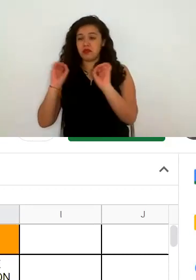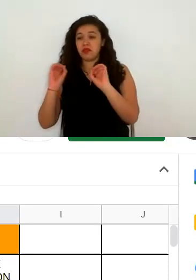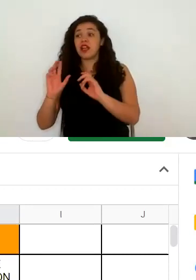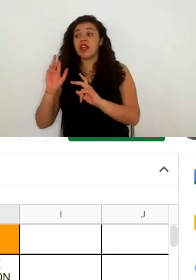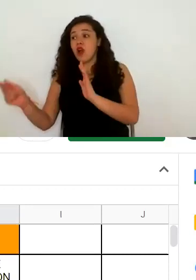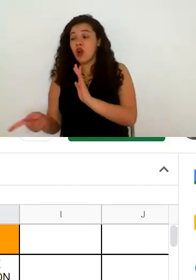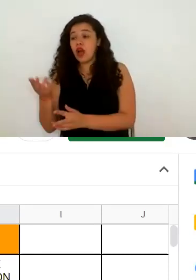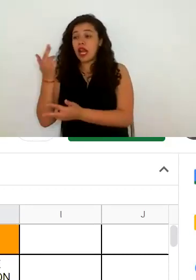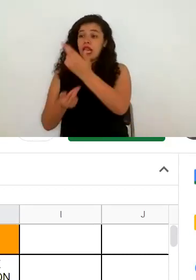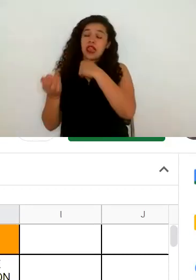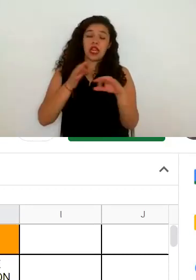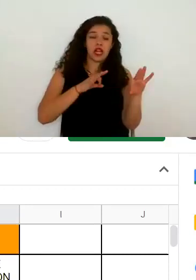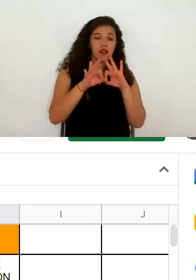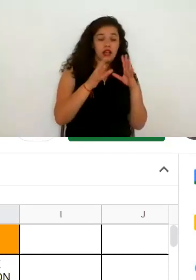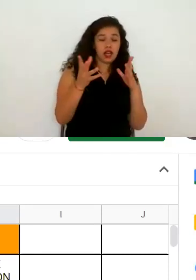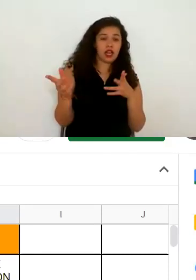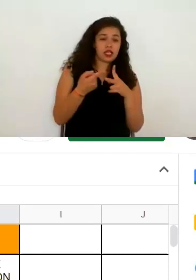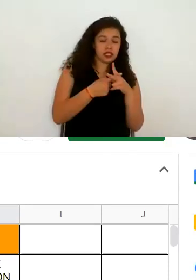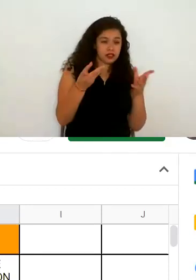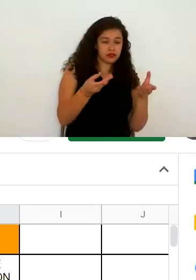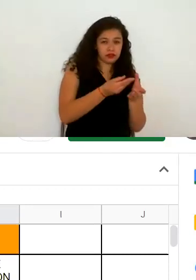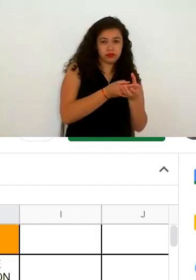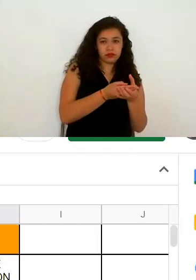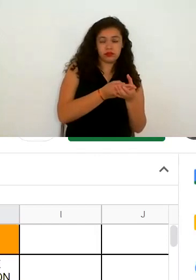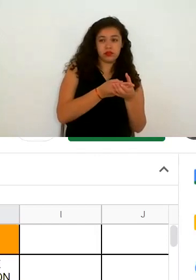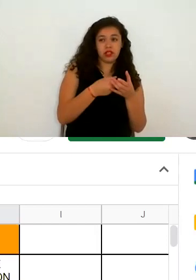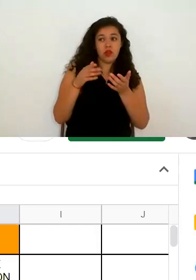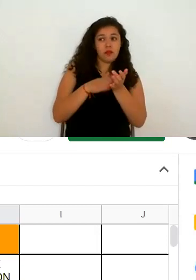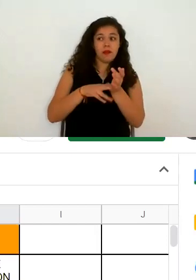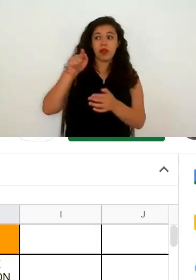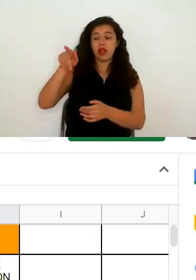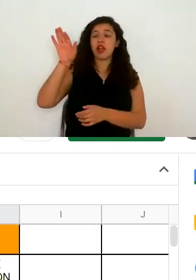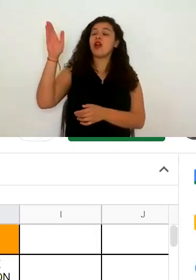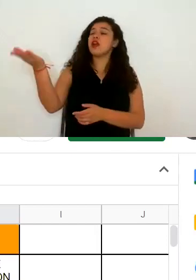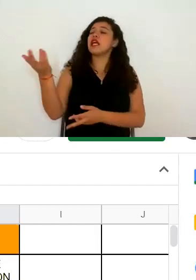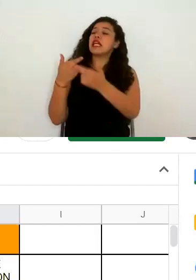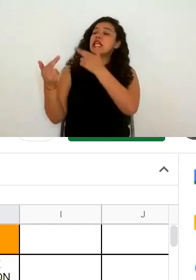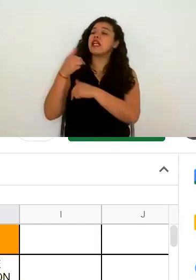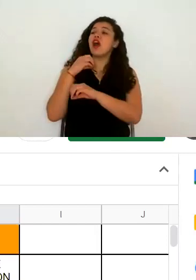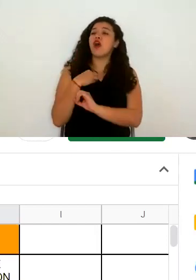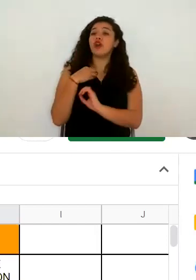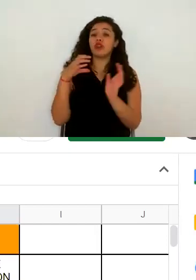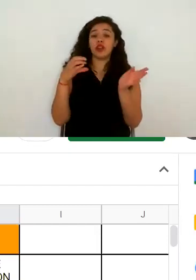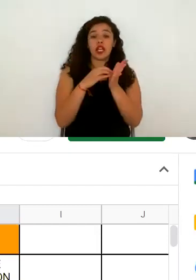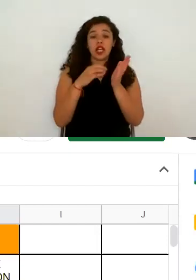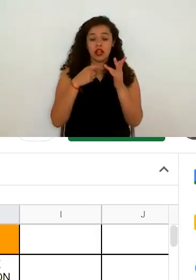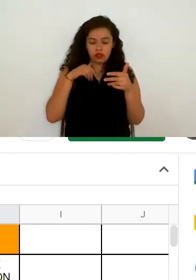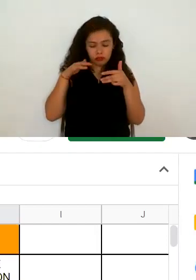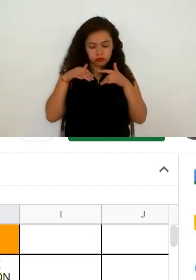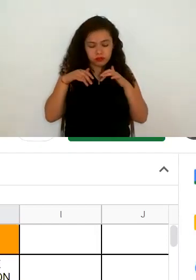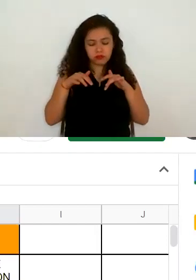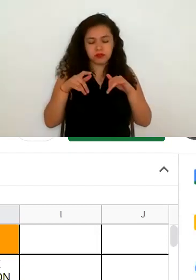reactiva el trámite, pues tendré que solicitar ese expediente o buscar en la caja en la que lo transferí,